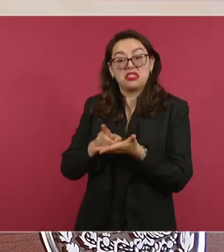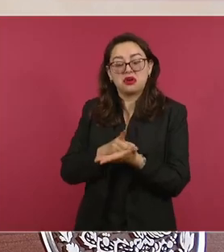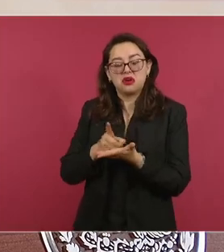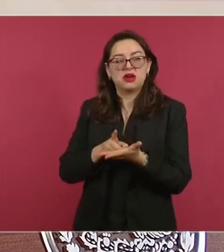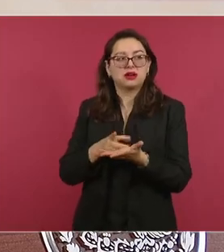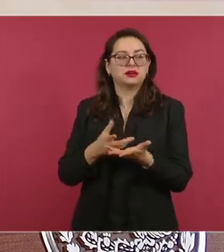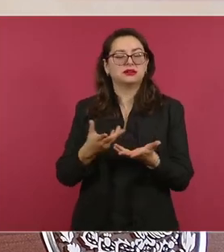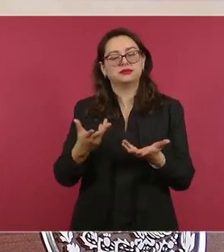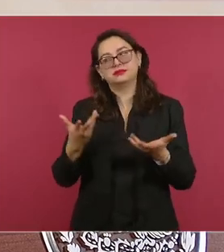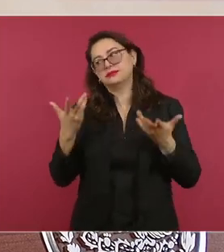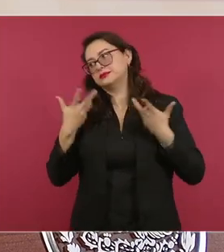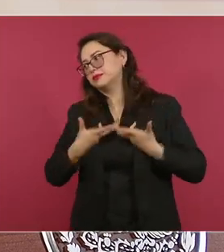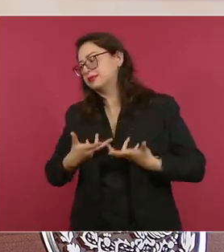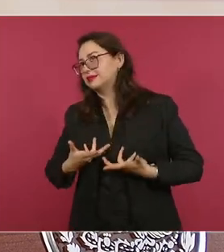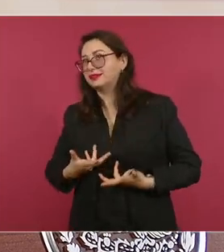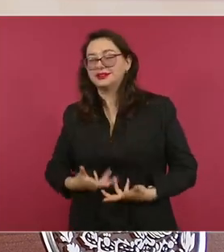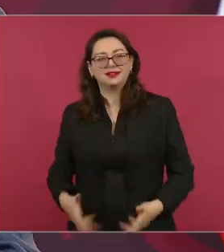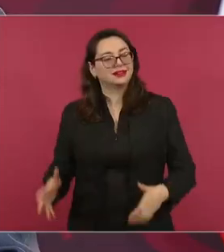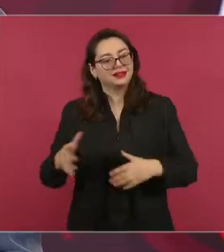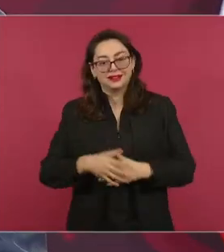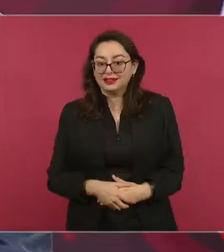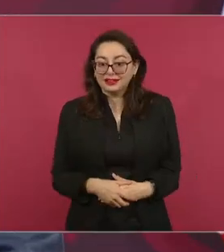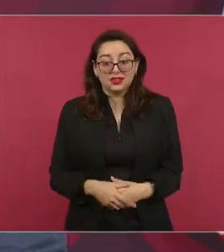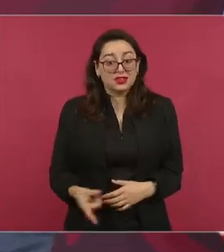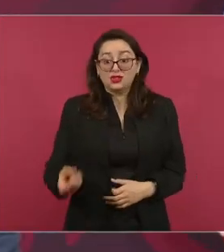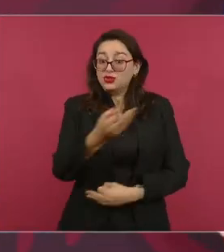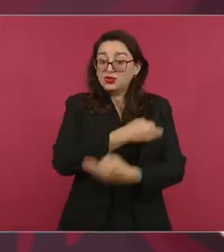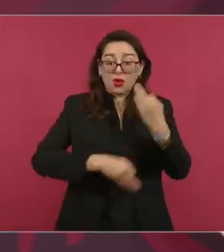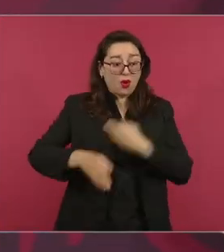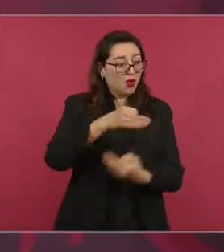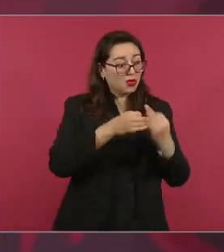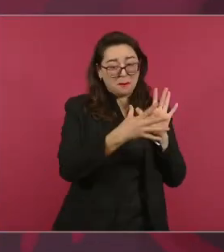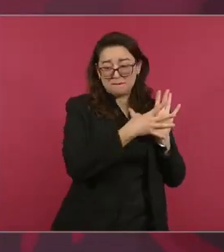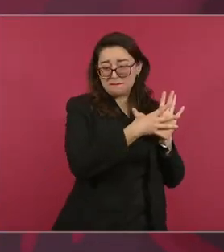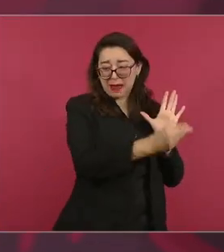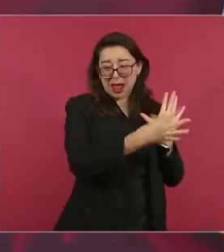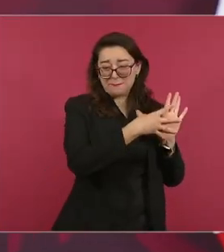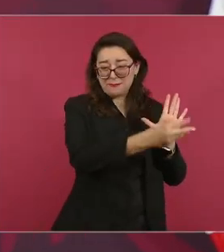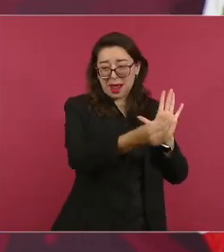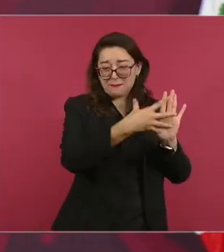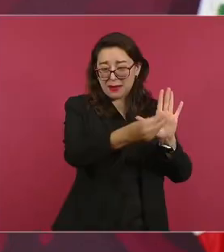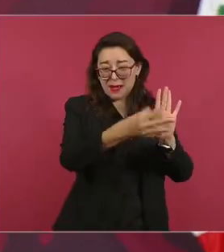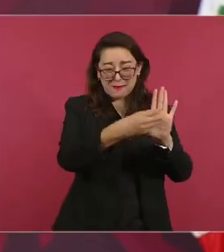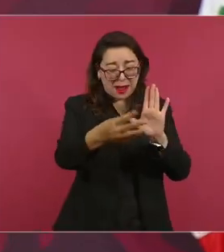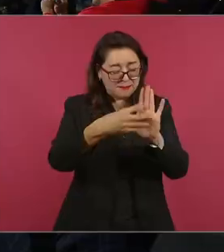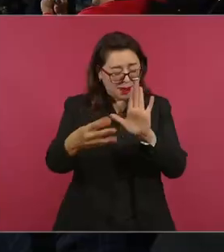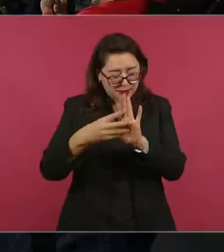narcotraficantes. Y todos, pues si se ve,